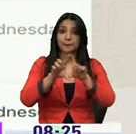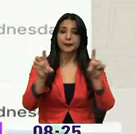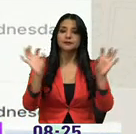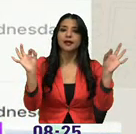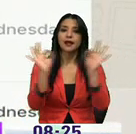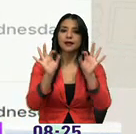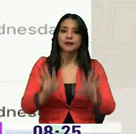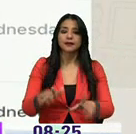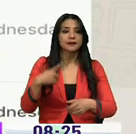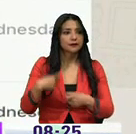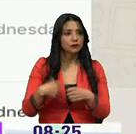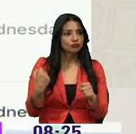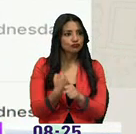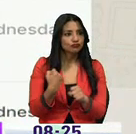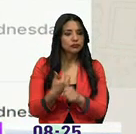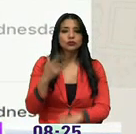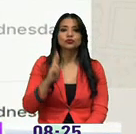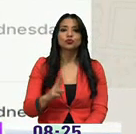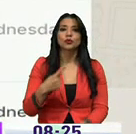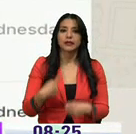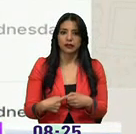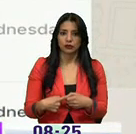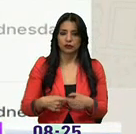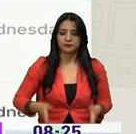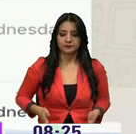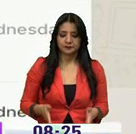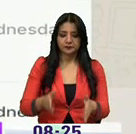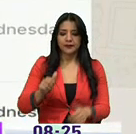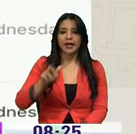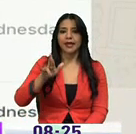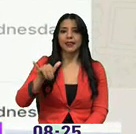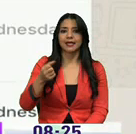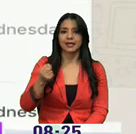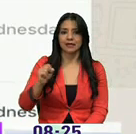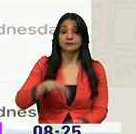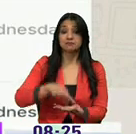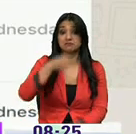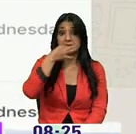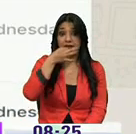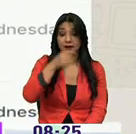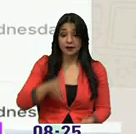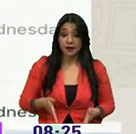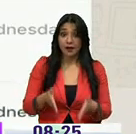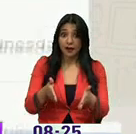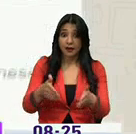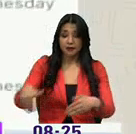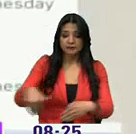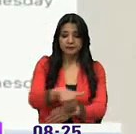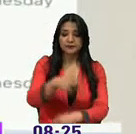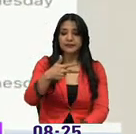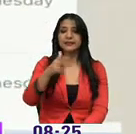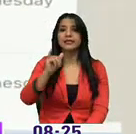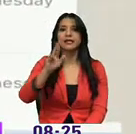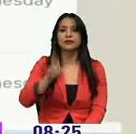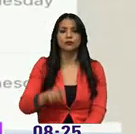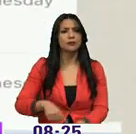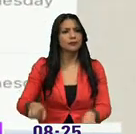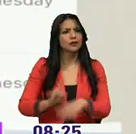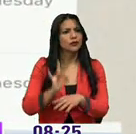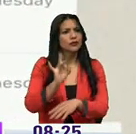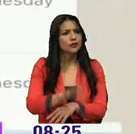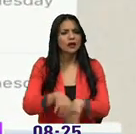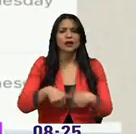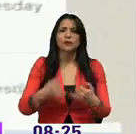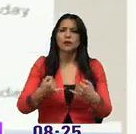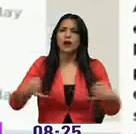de Quito hicieron trabajo en el sur de la ciudad, en la calle Arenilla, sector Magdalena, y no solo en esta calle, en Chiriguro igual. Miren cómo dejan la calle, llena